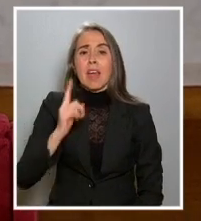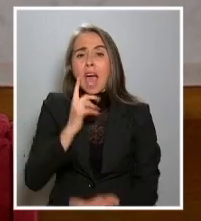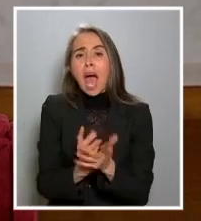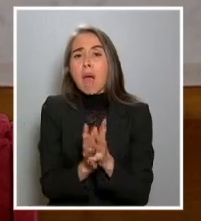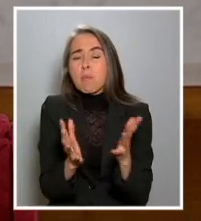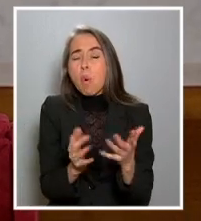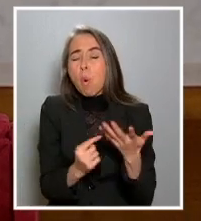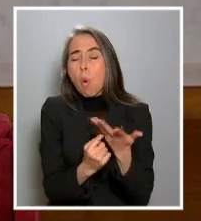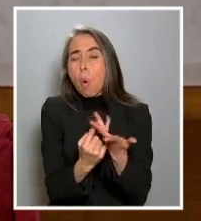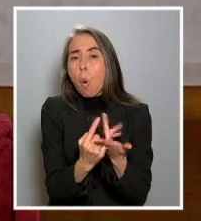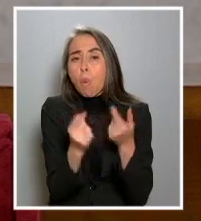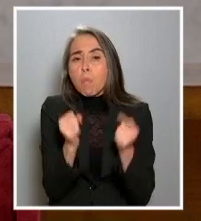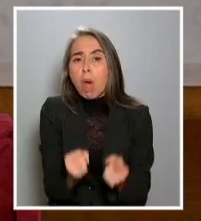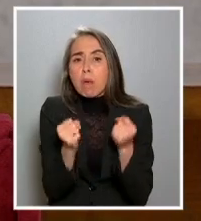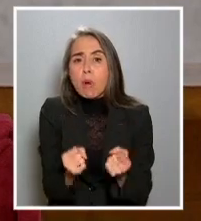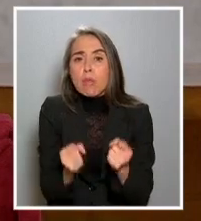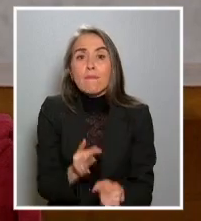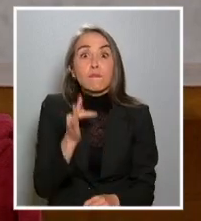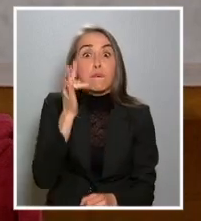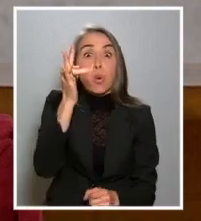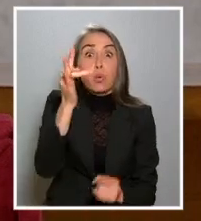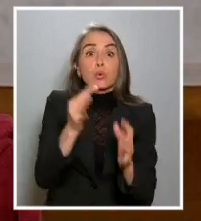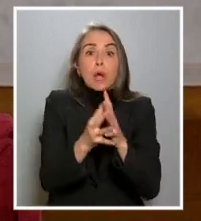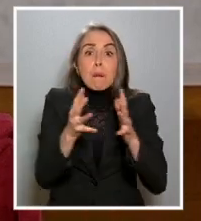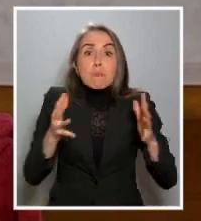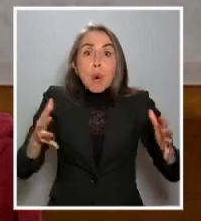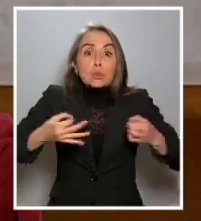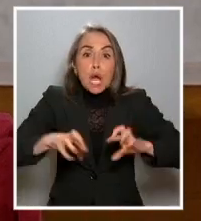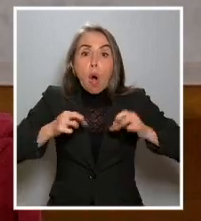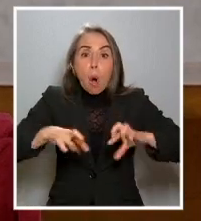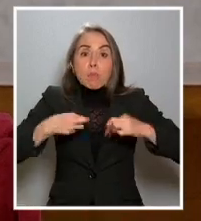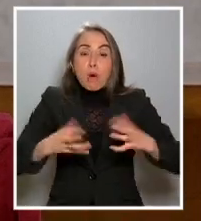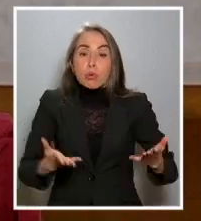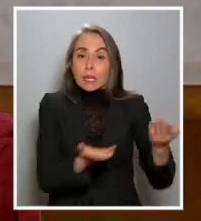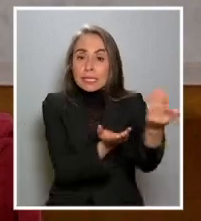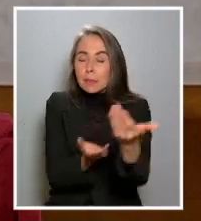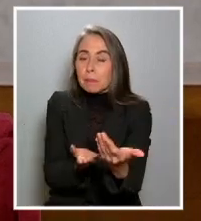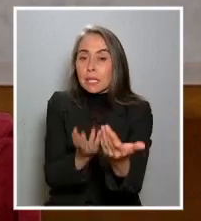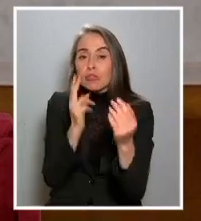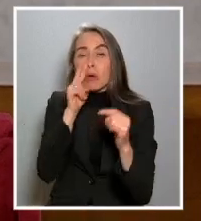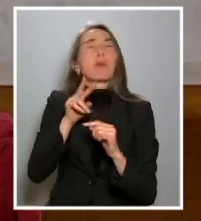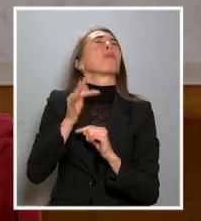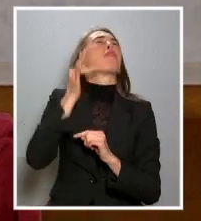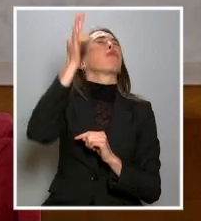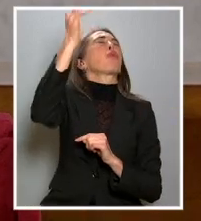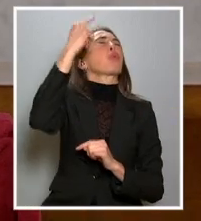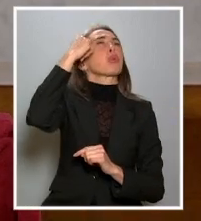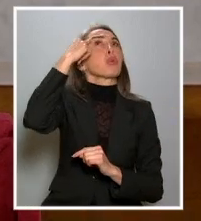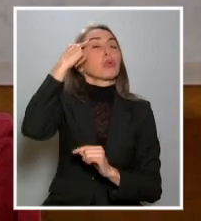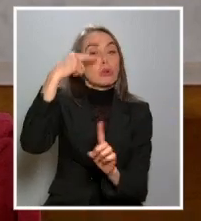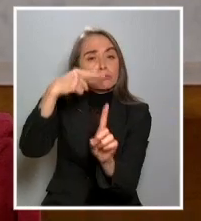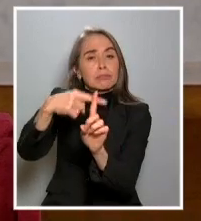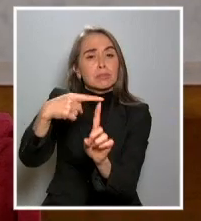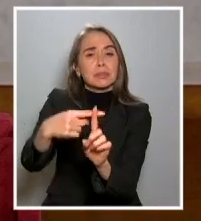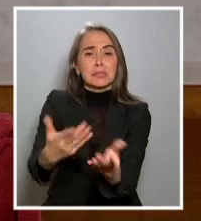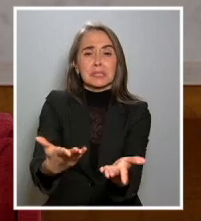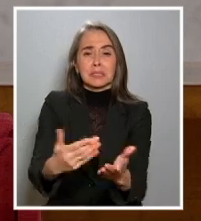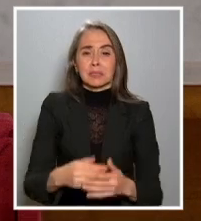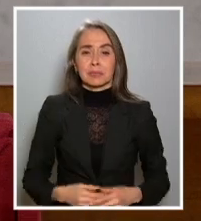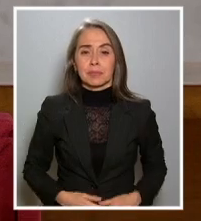muchísimas posibilidades. El futuro está lleno de oportunidades y por eso los invito a mirarlo con optimismo.